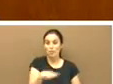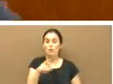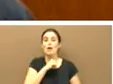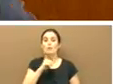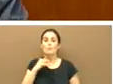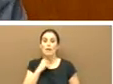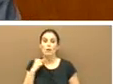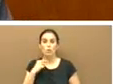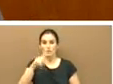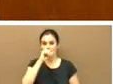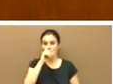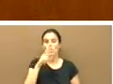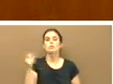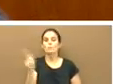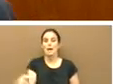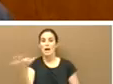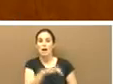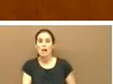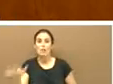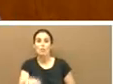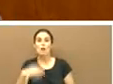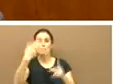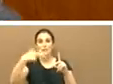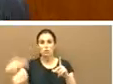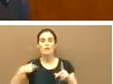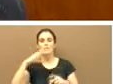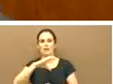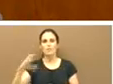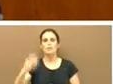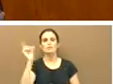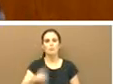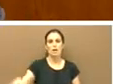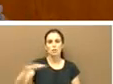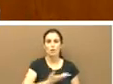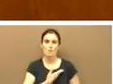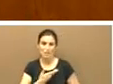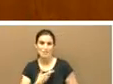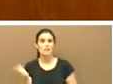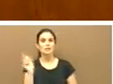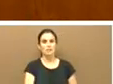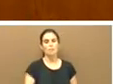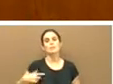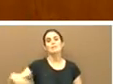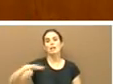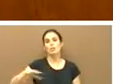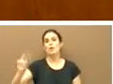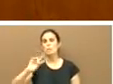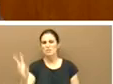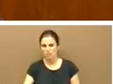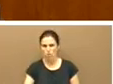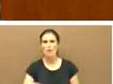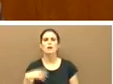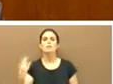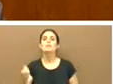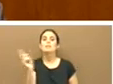Badajoz, a los de Pintores en Cáceres, a los de la calle Sol en Plasencia, a los comerciantes de la calle Ramón y Cajal de Villanueva de la Serena